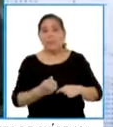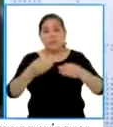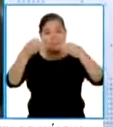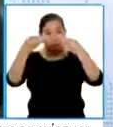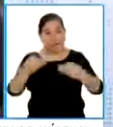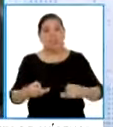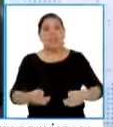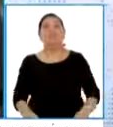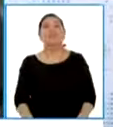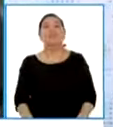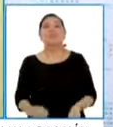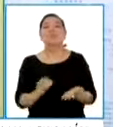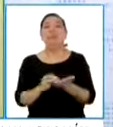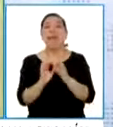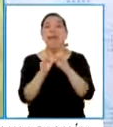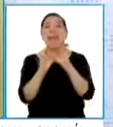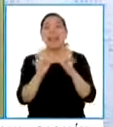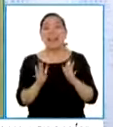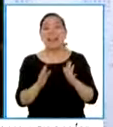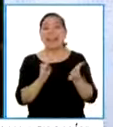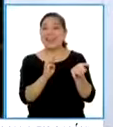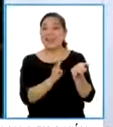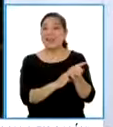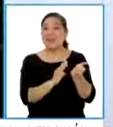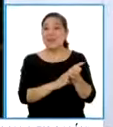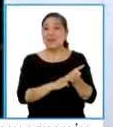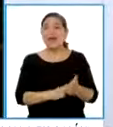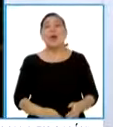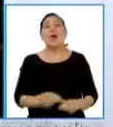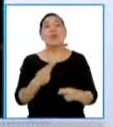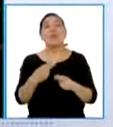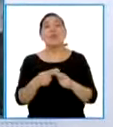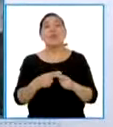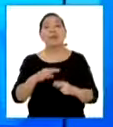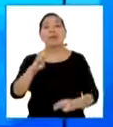Perfecto. Muy bien, ha quedado muy claro el punto de vista del defensor del pueblo, el doctor Walter Gutiérrez.